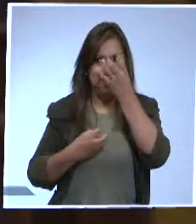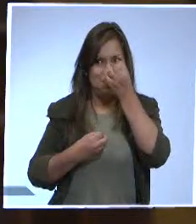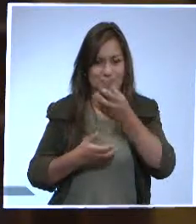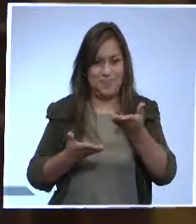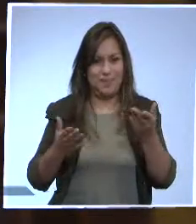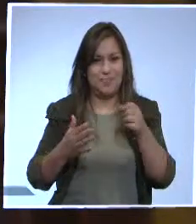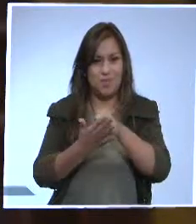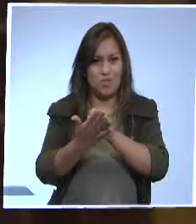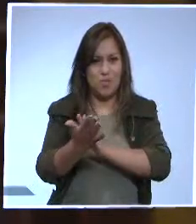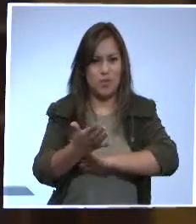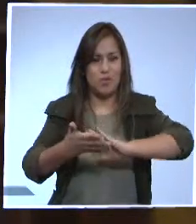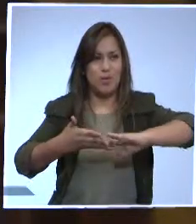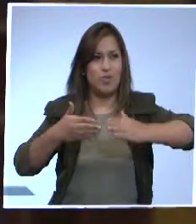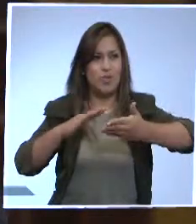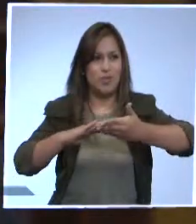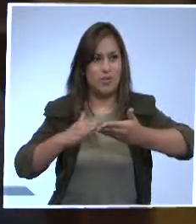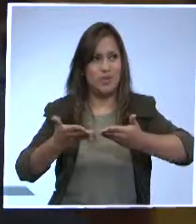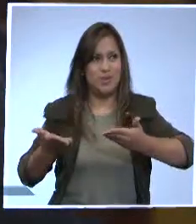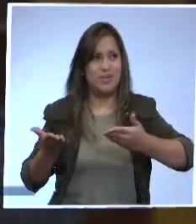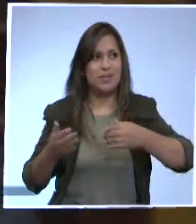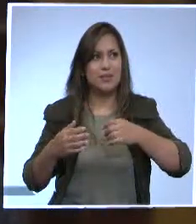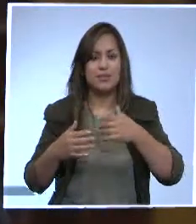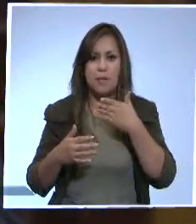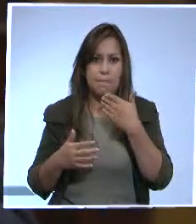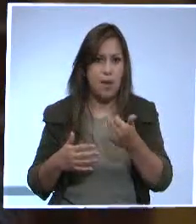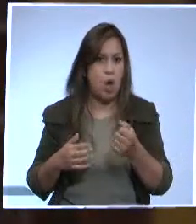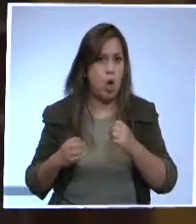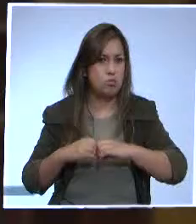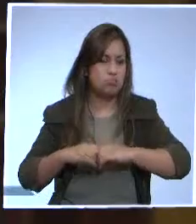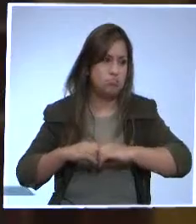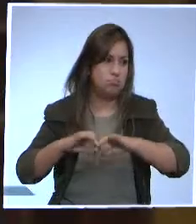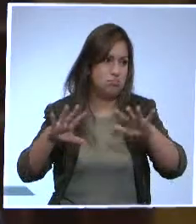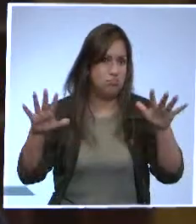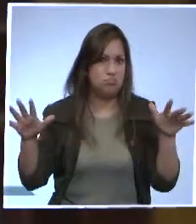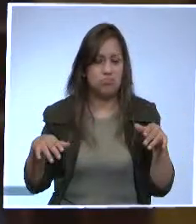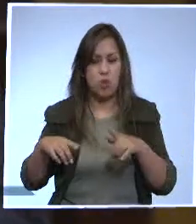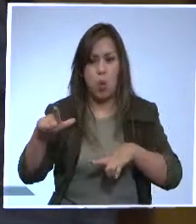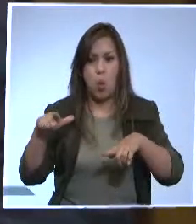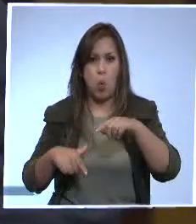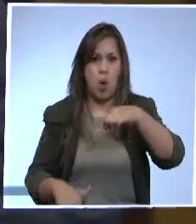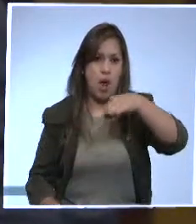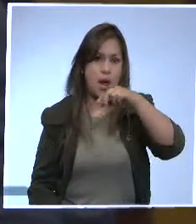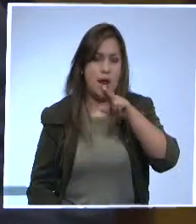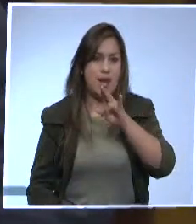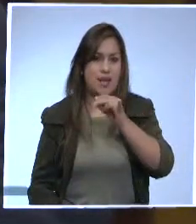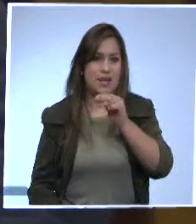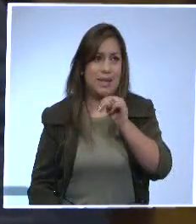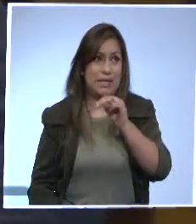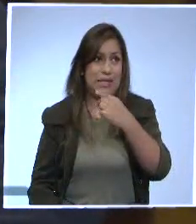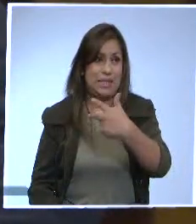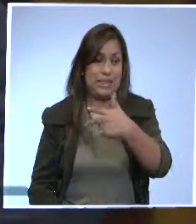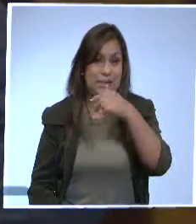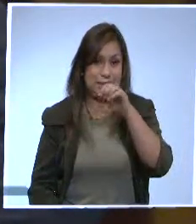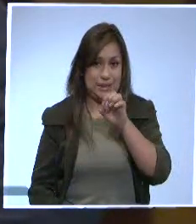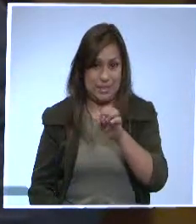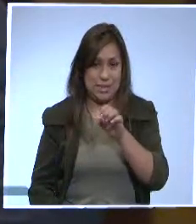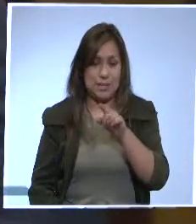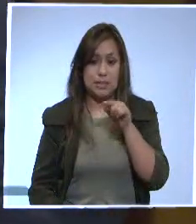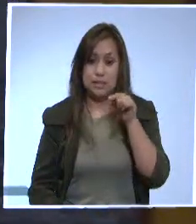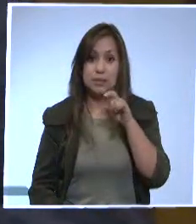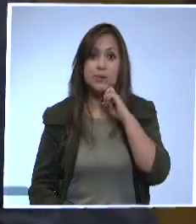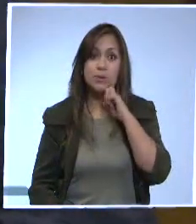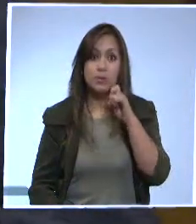comunidad lo que hemos trabajado es un mejoramiento total de la zona del quinché porque ahí tenemos realmente una especie de turismo